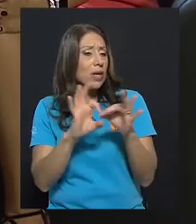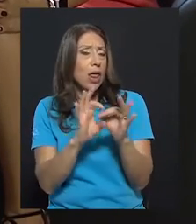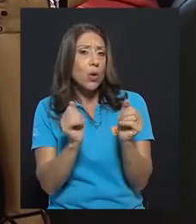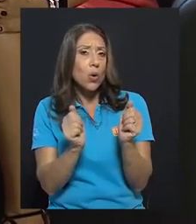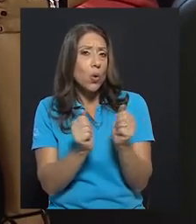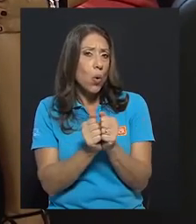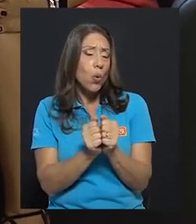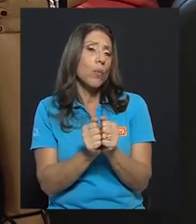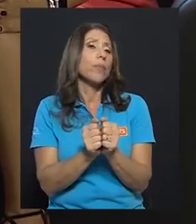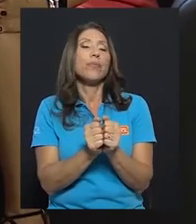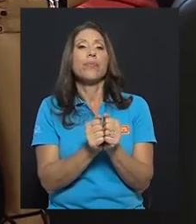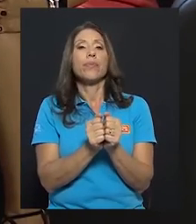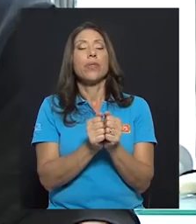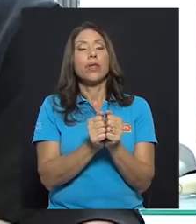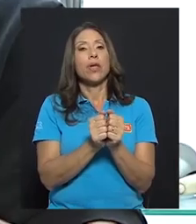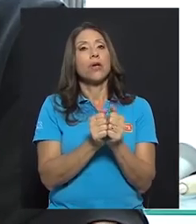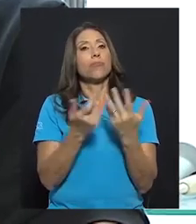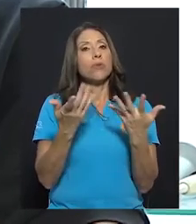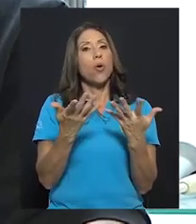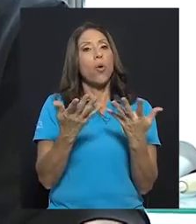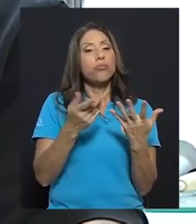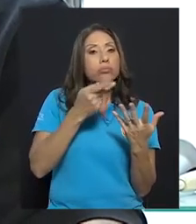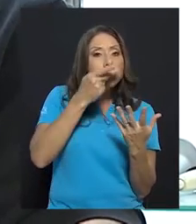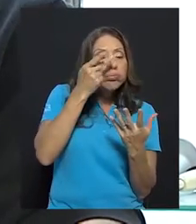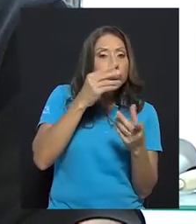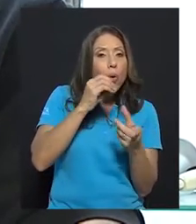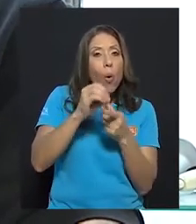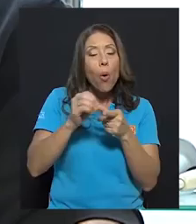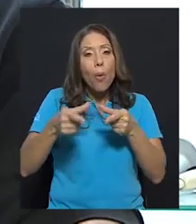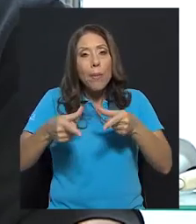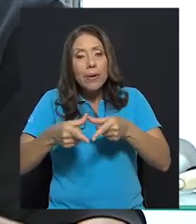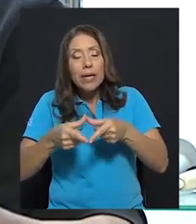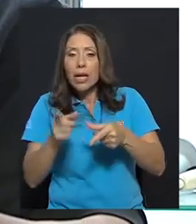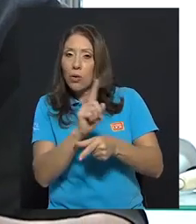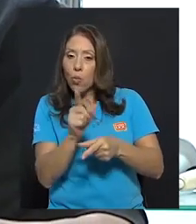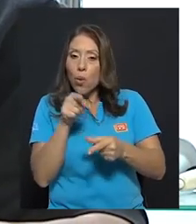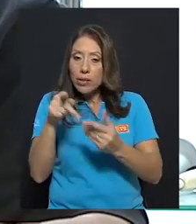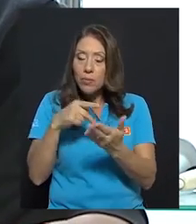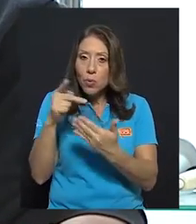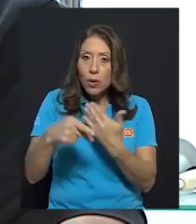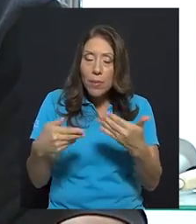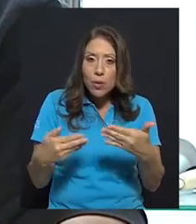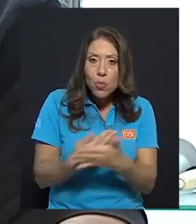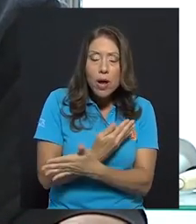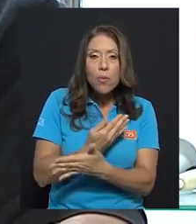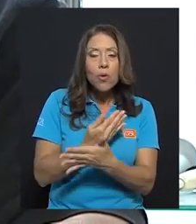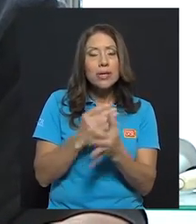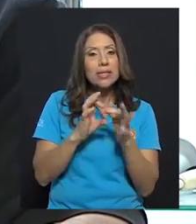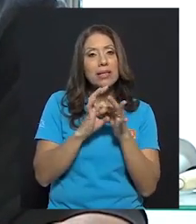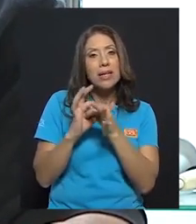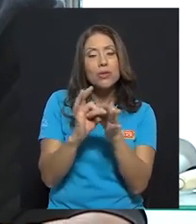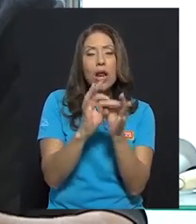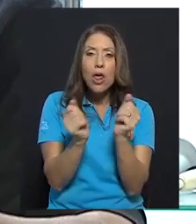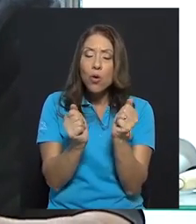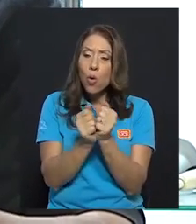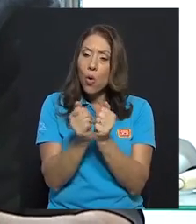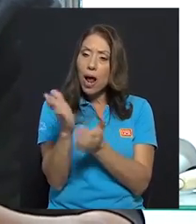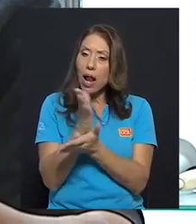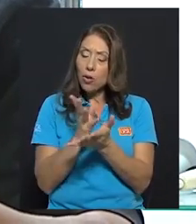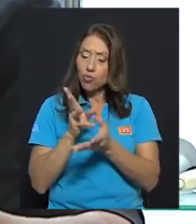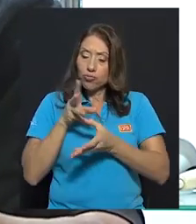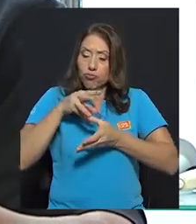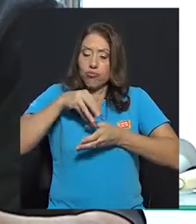más orientado a ese crecimiento de la persona y a ese fortalecimiento de aspectos que